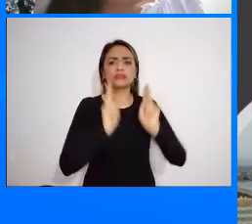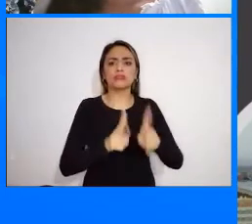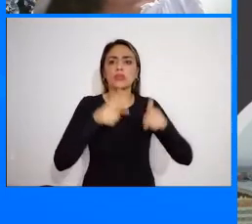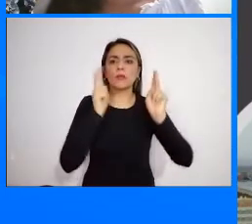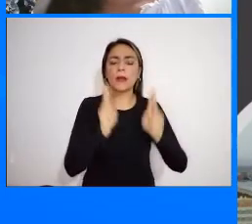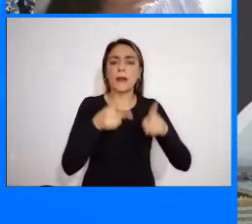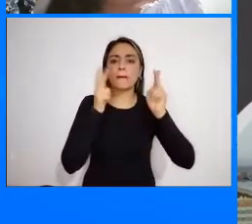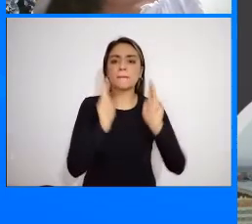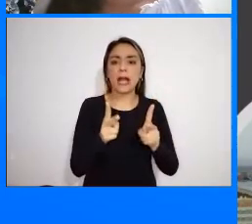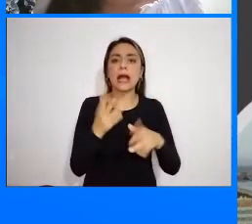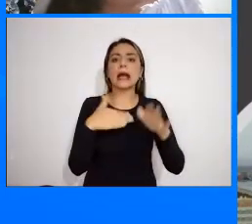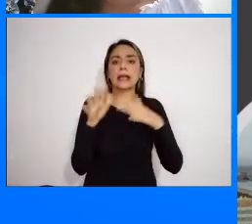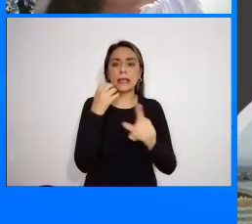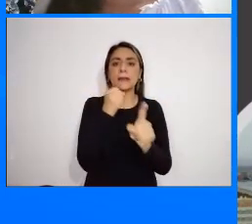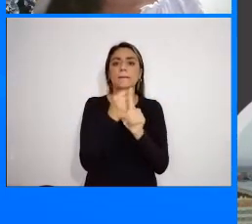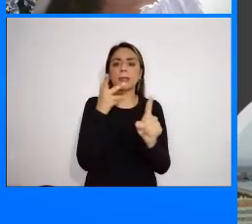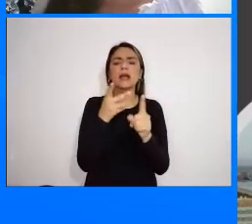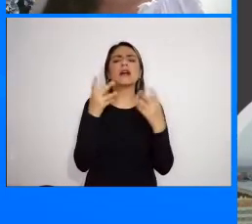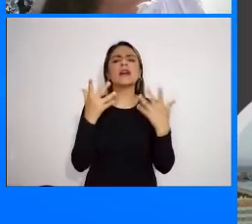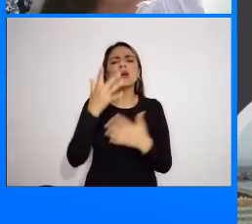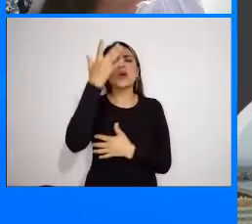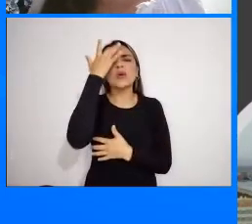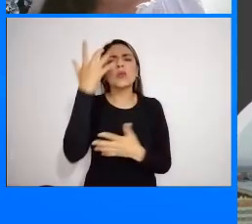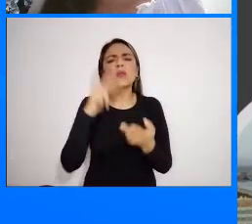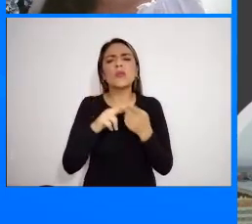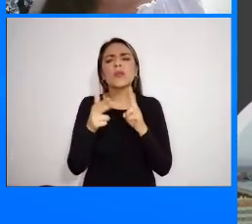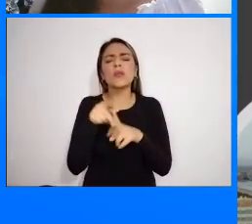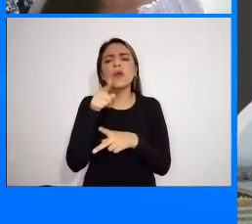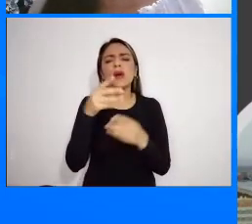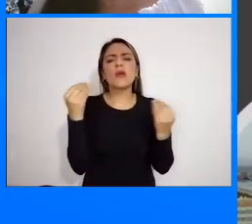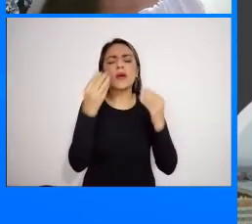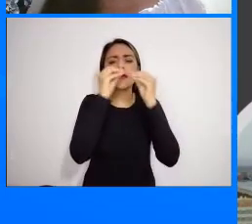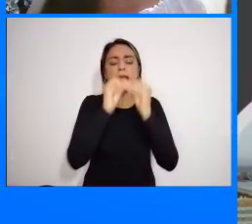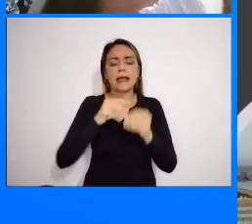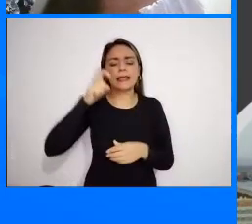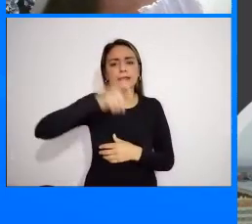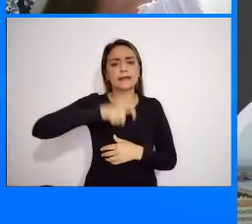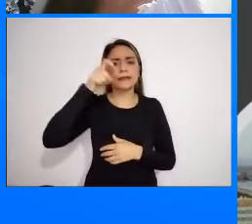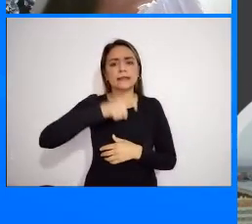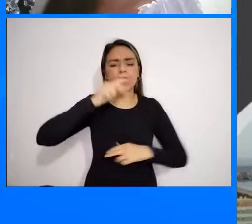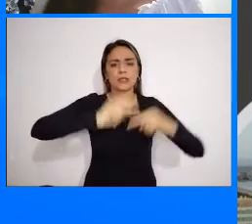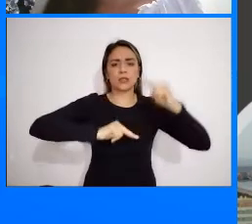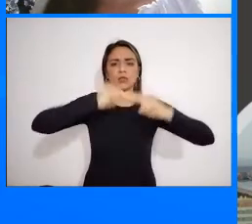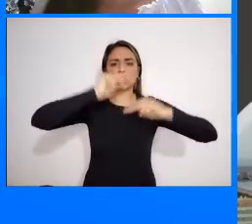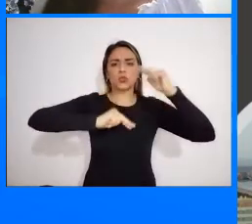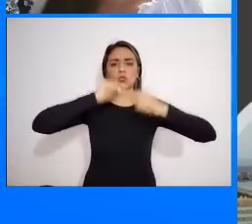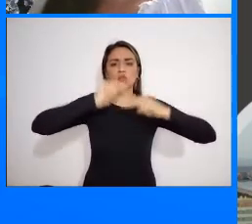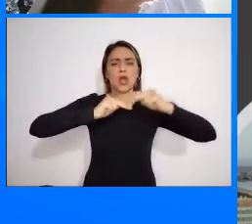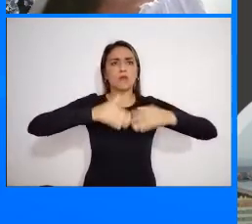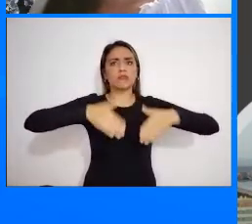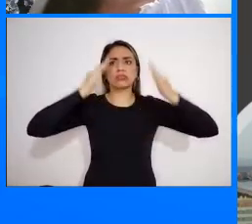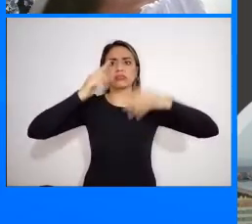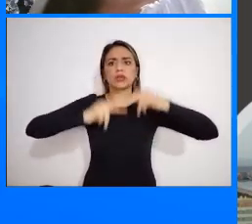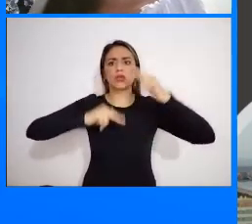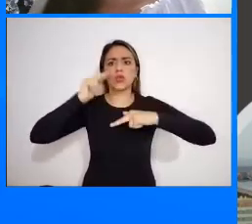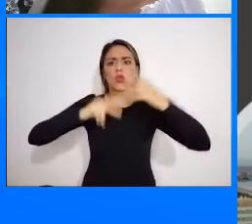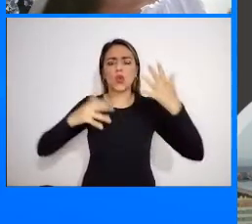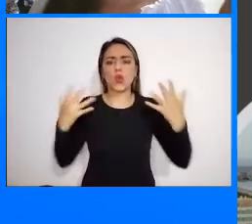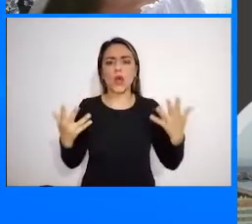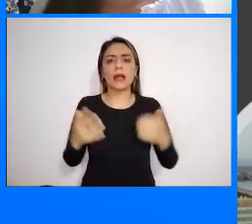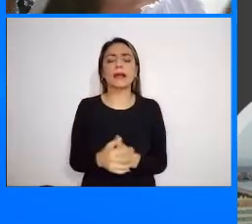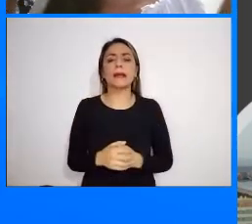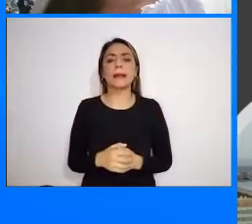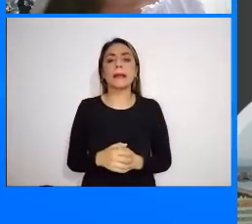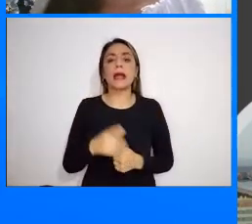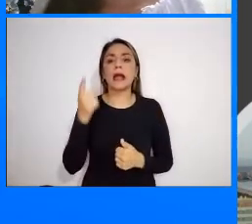suelo también se ha impactado por por la necesidad de infraestructura. Entonces, se,